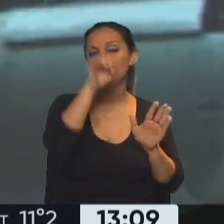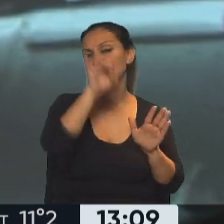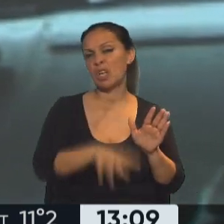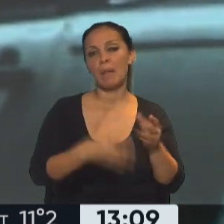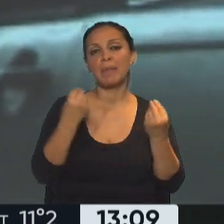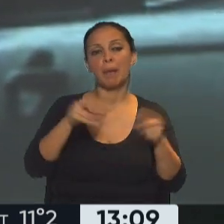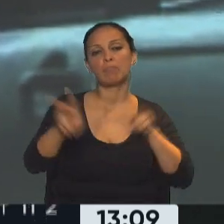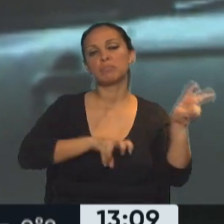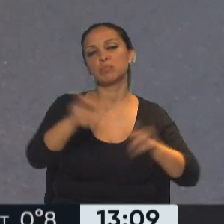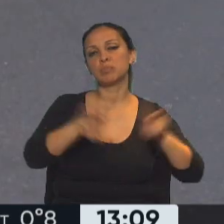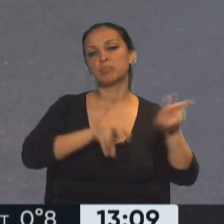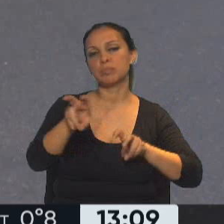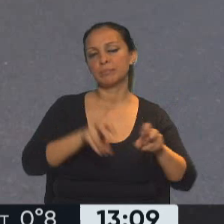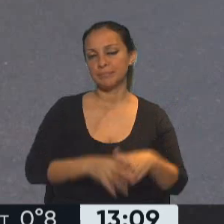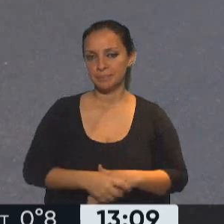seguir recaudando.